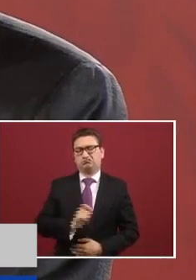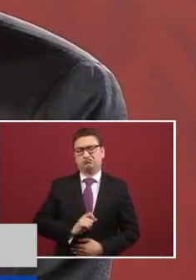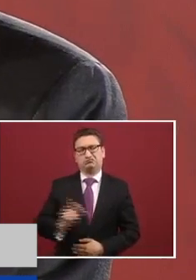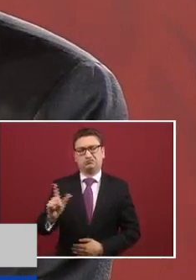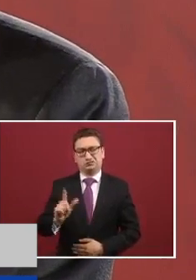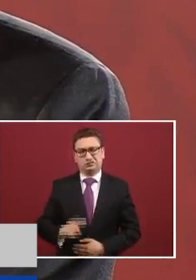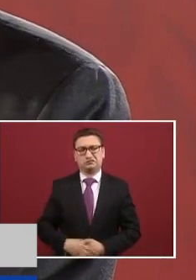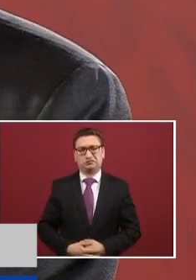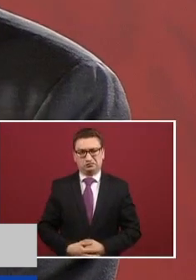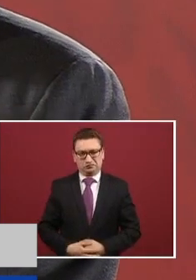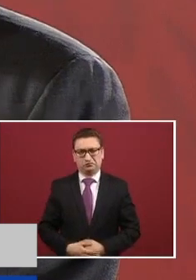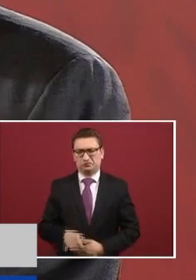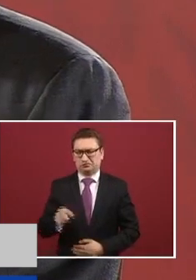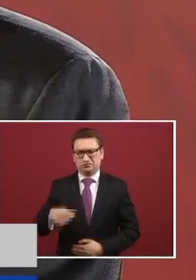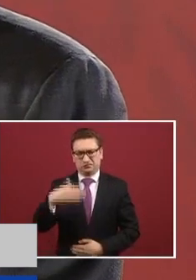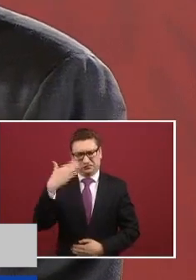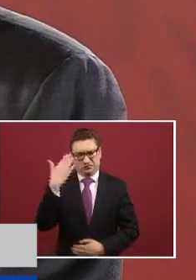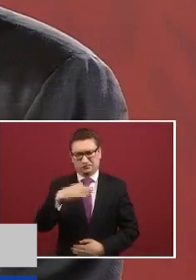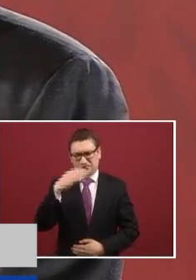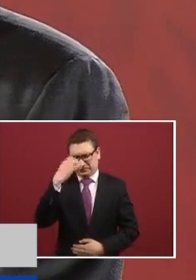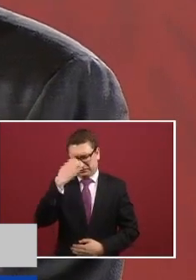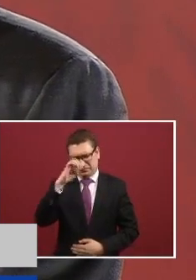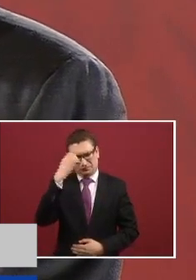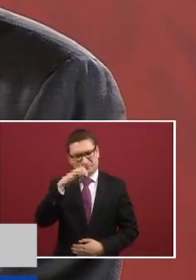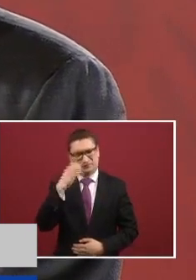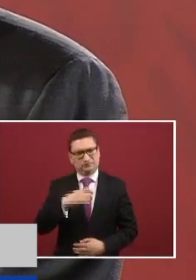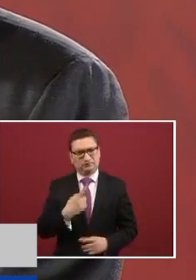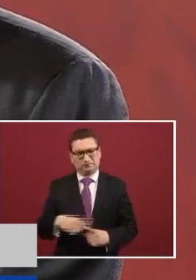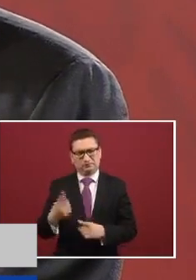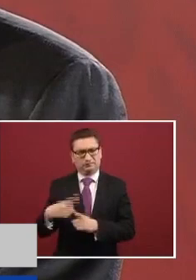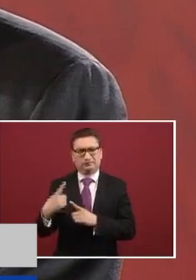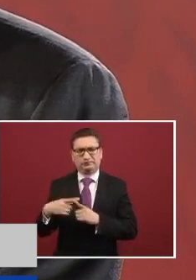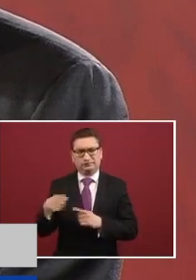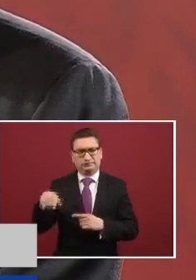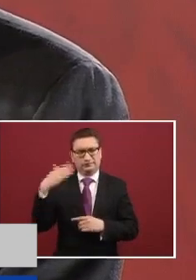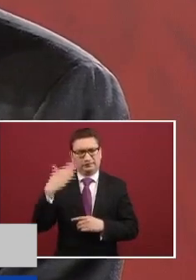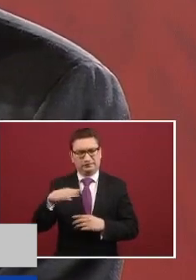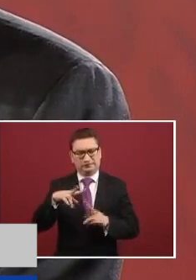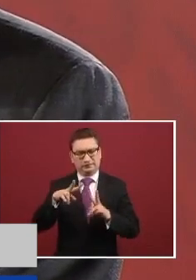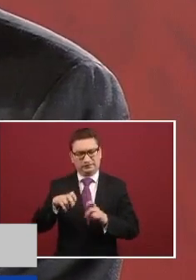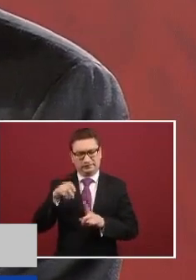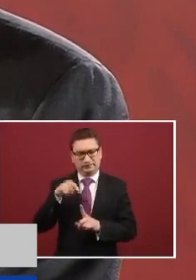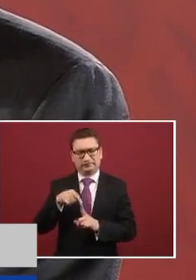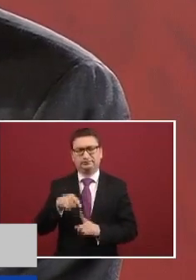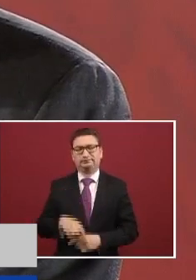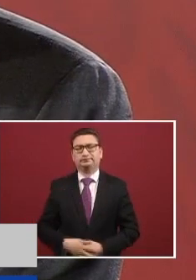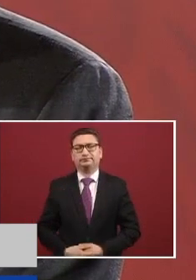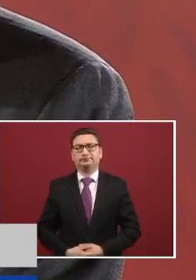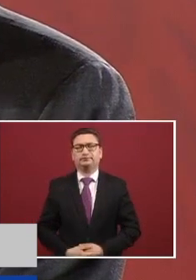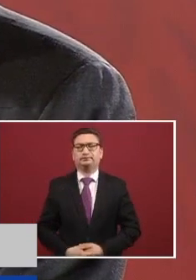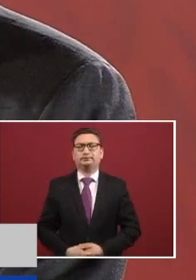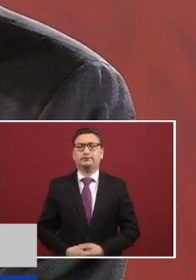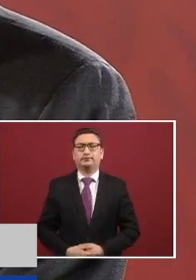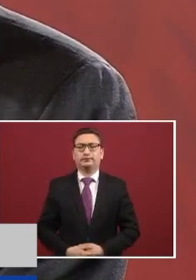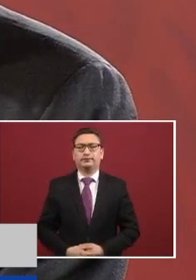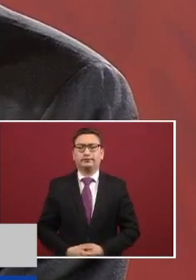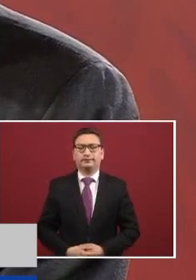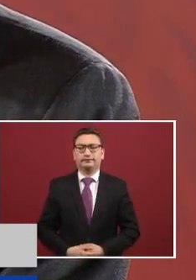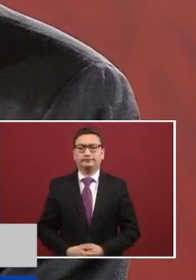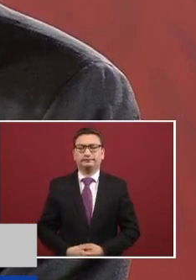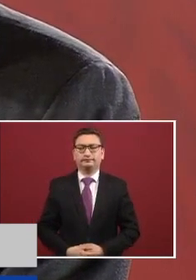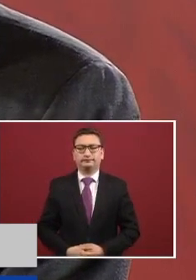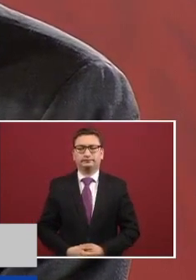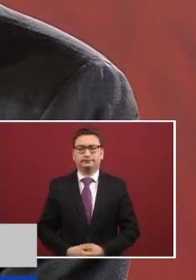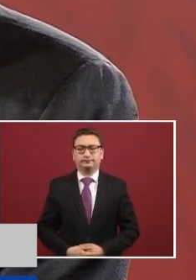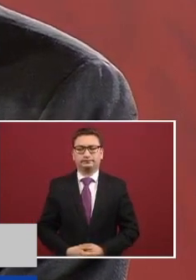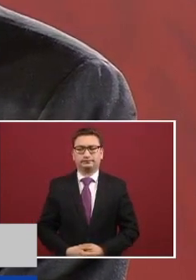Semarnat al doctor Víctor Manuel Toledo y como nuevo director de aduanas al senador Ricardo Agüed. Destaca de ambos su profesionalismo y capacidad, pero sobre